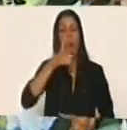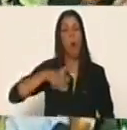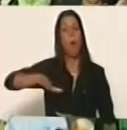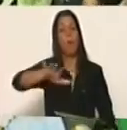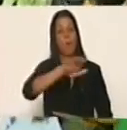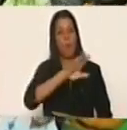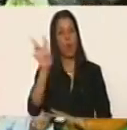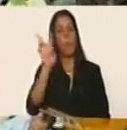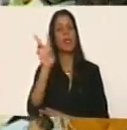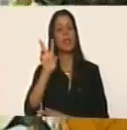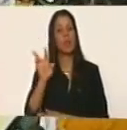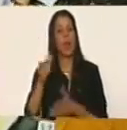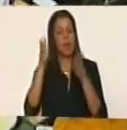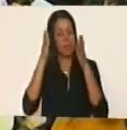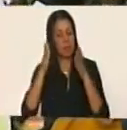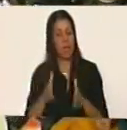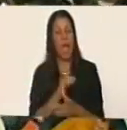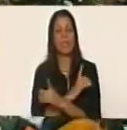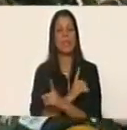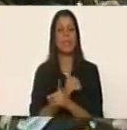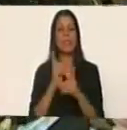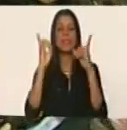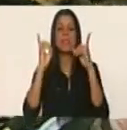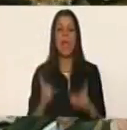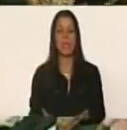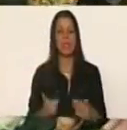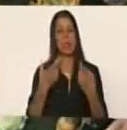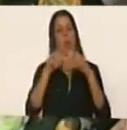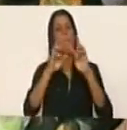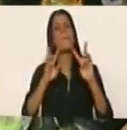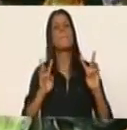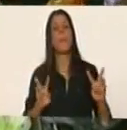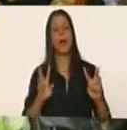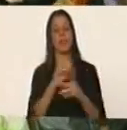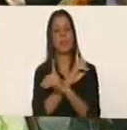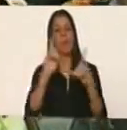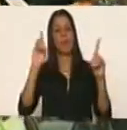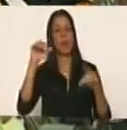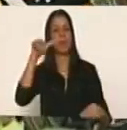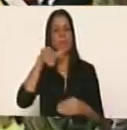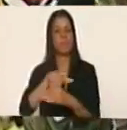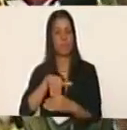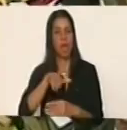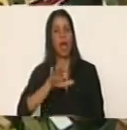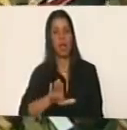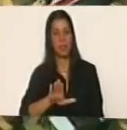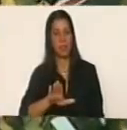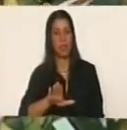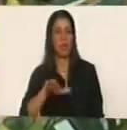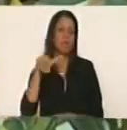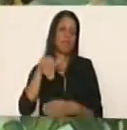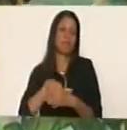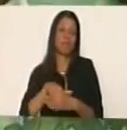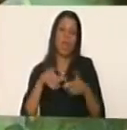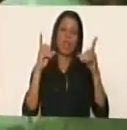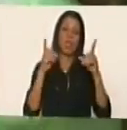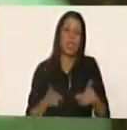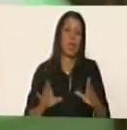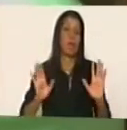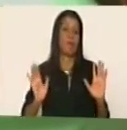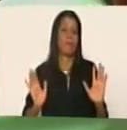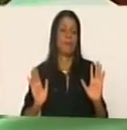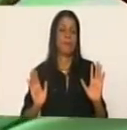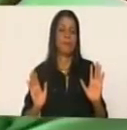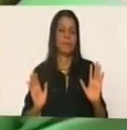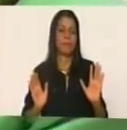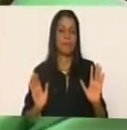las venezolanas, y que lo vamos a hacer por la vía pacífica y por la vía democrática, por la vía de los votos. No hay en este momento